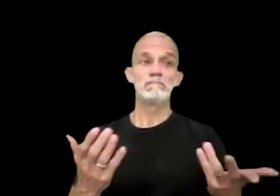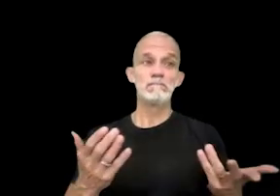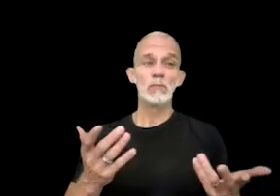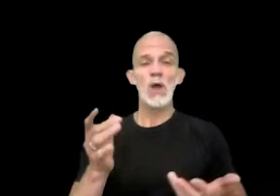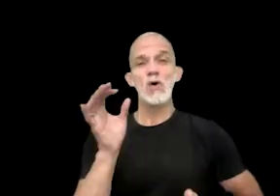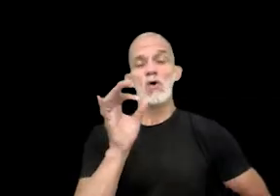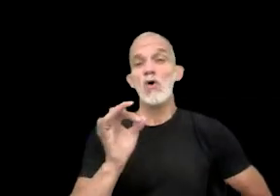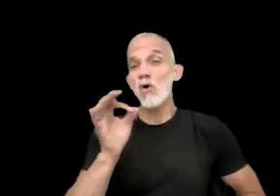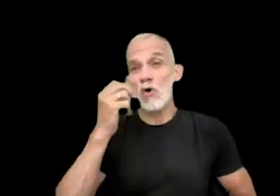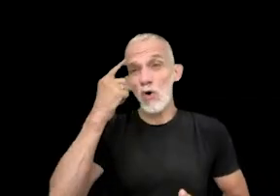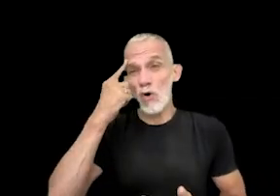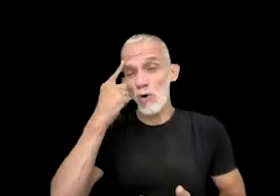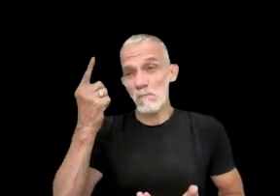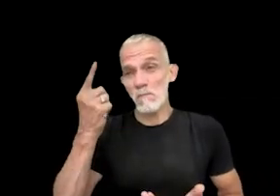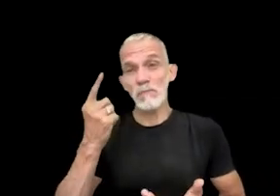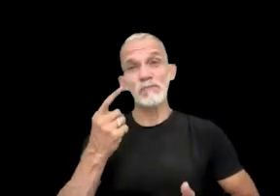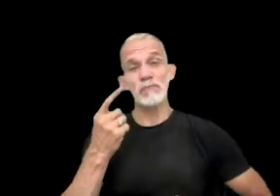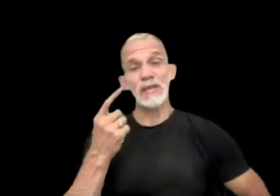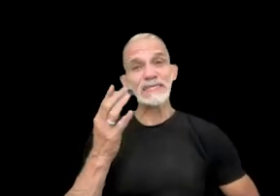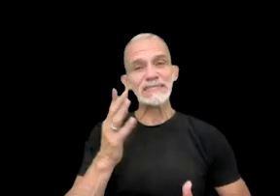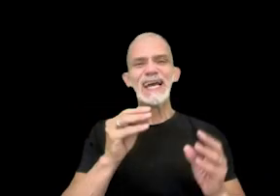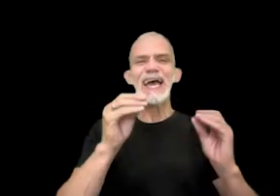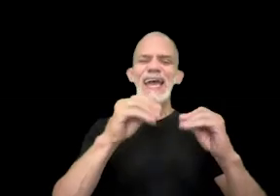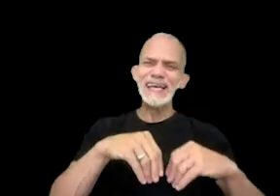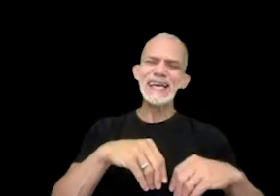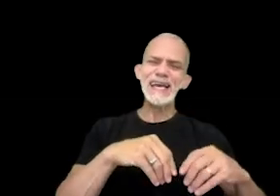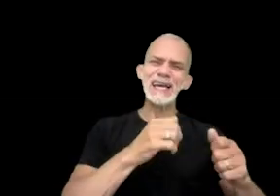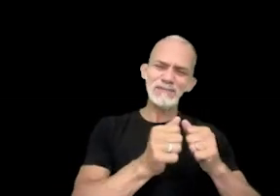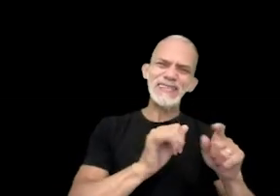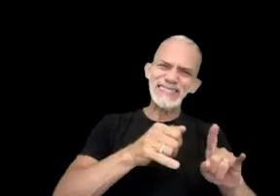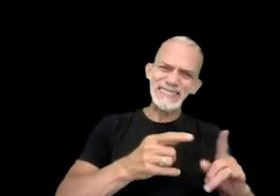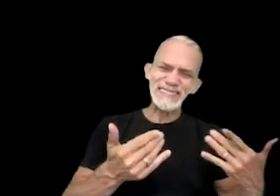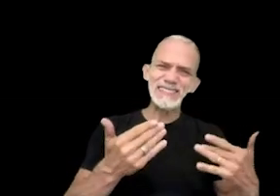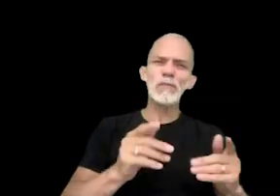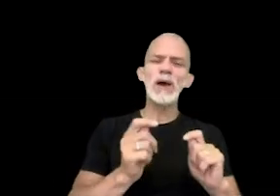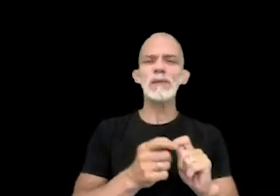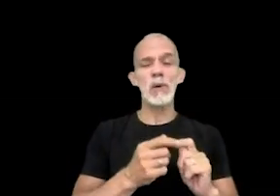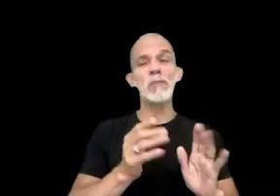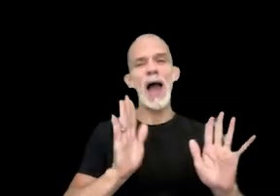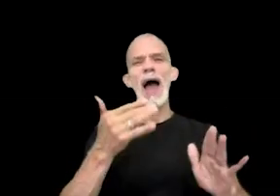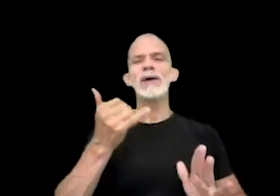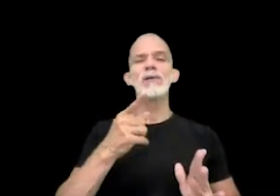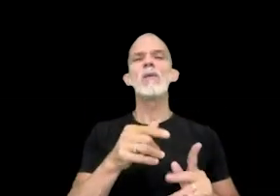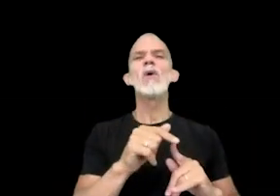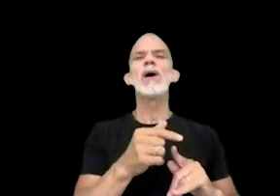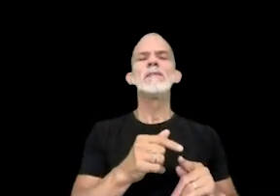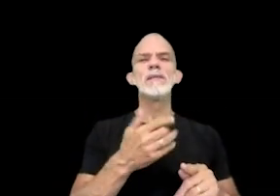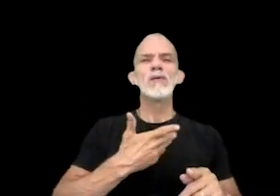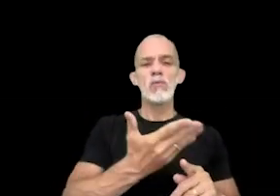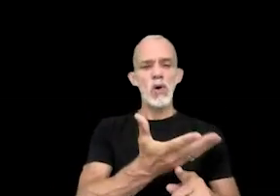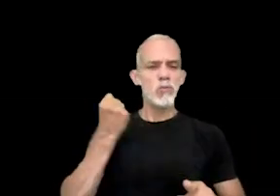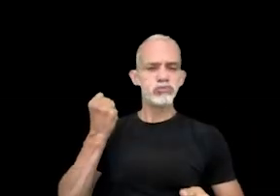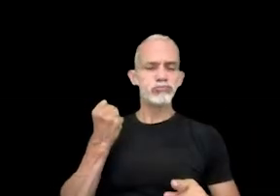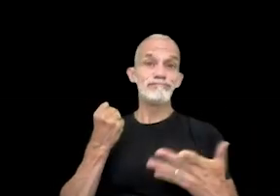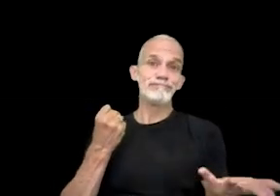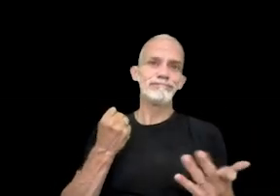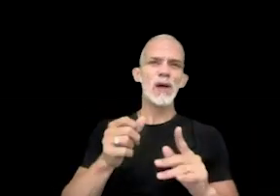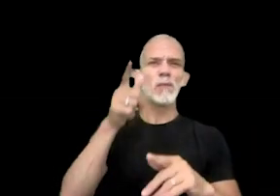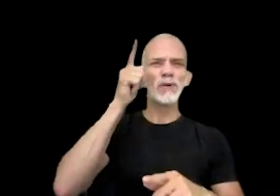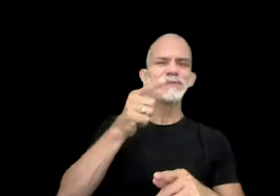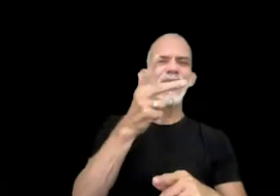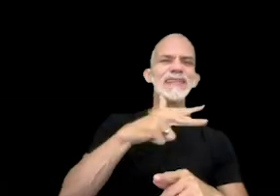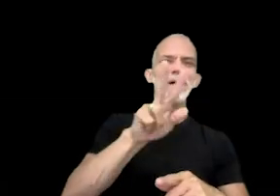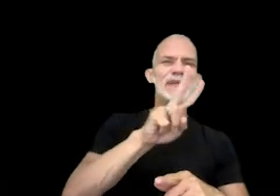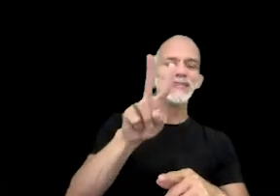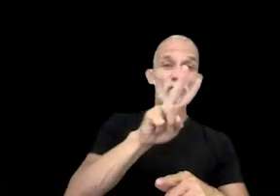O supongamos que digo, no, sí, el quebranto se puede ajustar, bien que les digo, porque hay una hipótesis de confiscatoriedad. Y entonces vamos al remedio judicial, un artículo 322 del